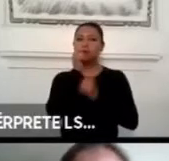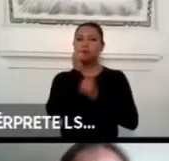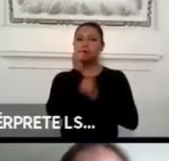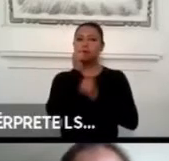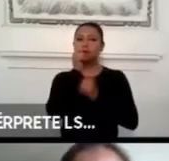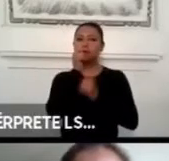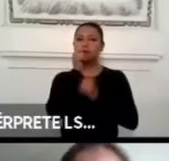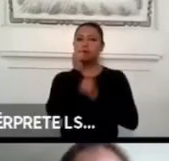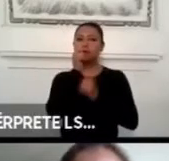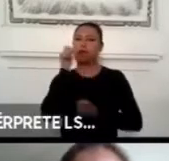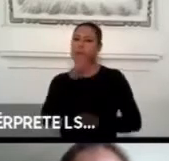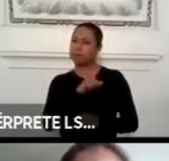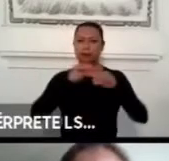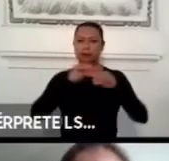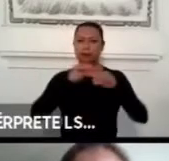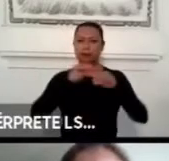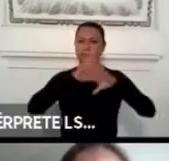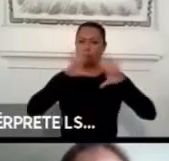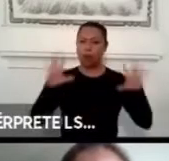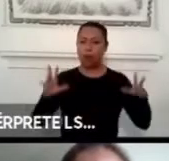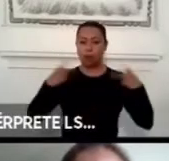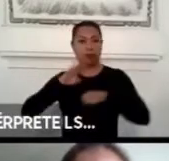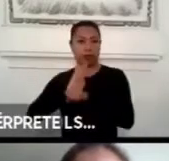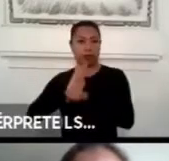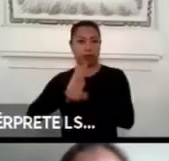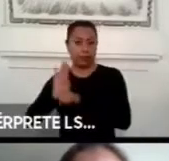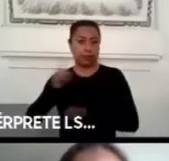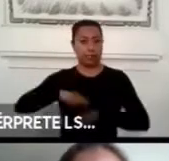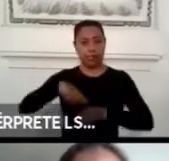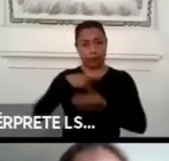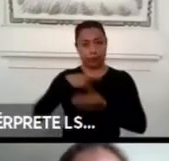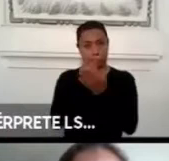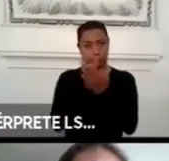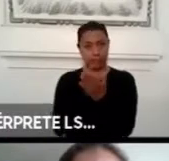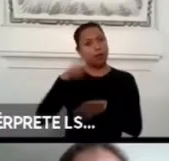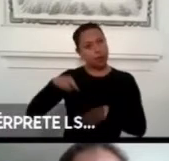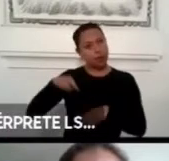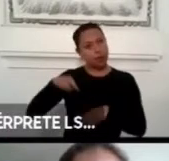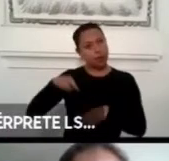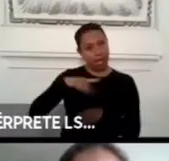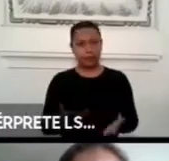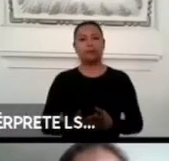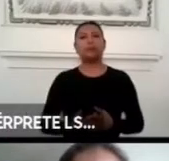beneficiarios de este programa, que han dado cuenta de cómo han sido obligados